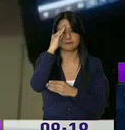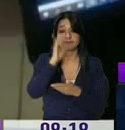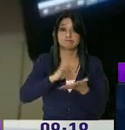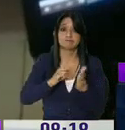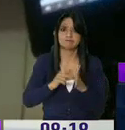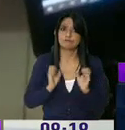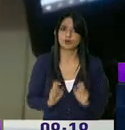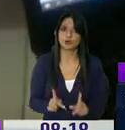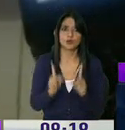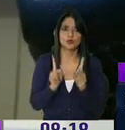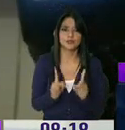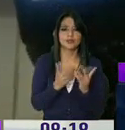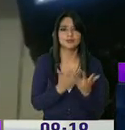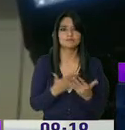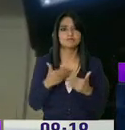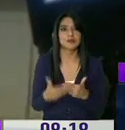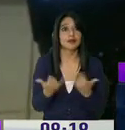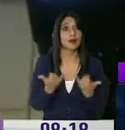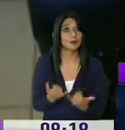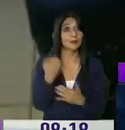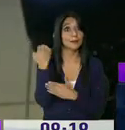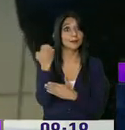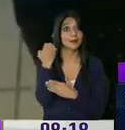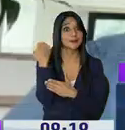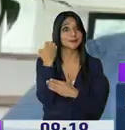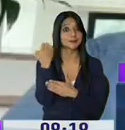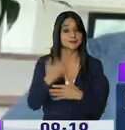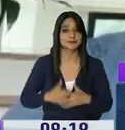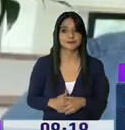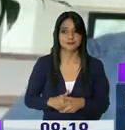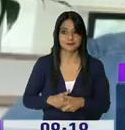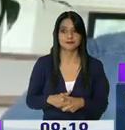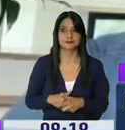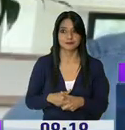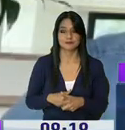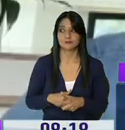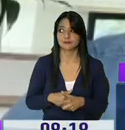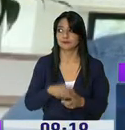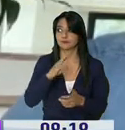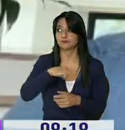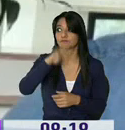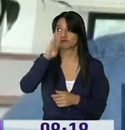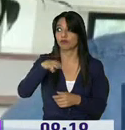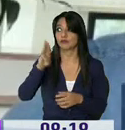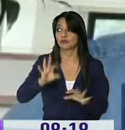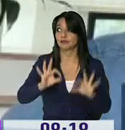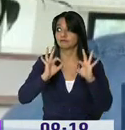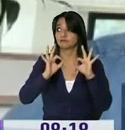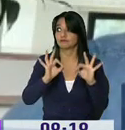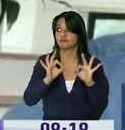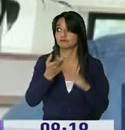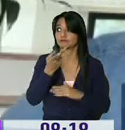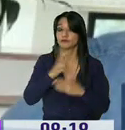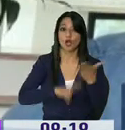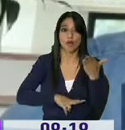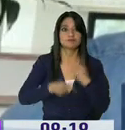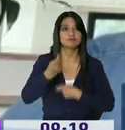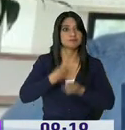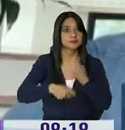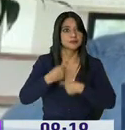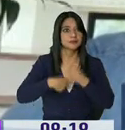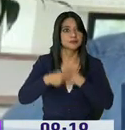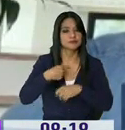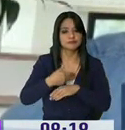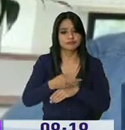estaban esperando en medio de la pandemia. Para Movistar esto ha sido un éxito, hemos duplicado el tráfico de nuestra tienda, a las pocas horas